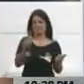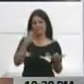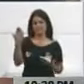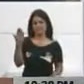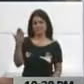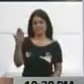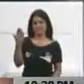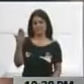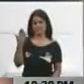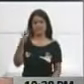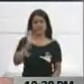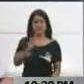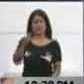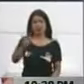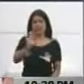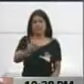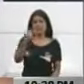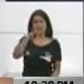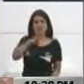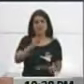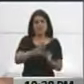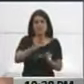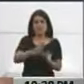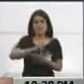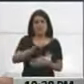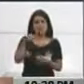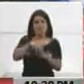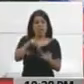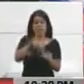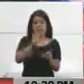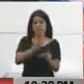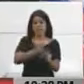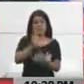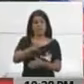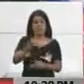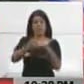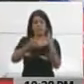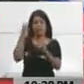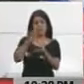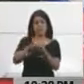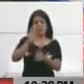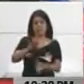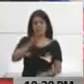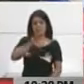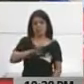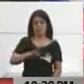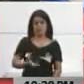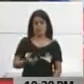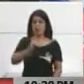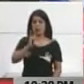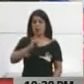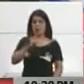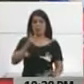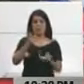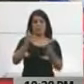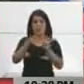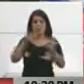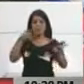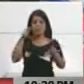Esto era común en la Cuarta República, ¿vale? Era política de Estado. No eran hechos aislados, eran que todos tenían que ser